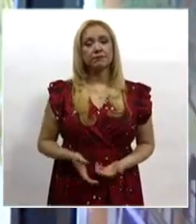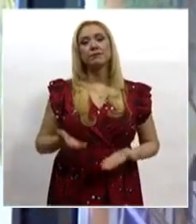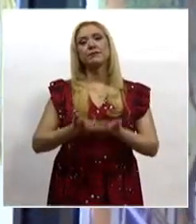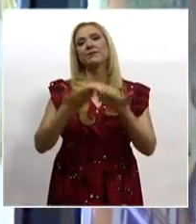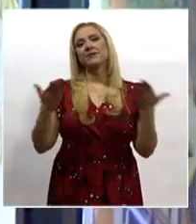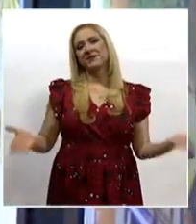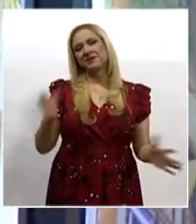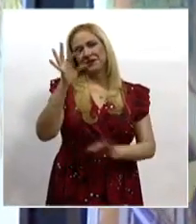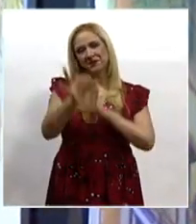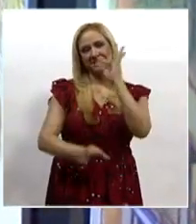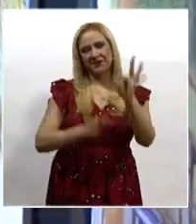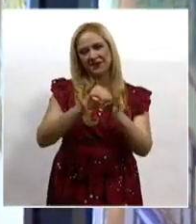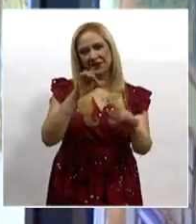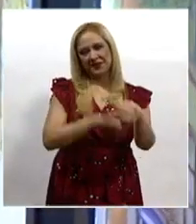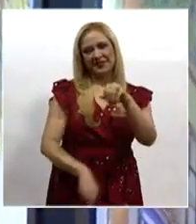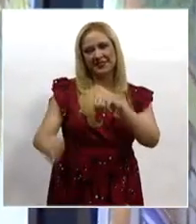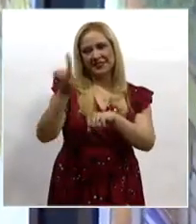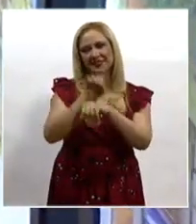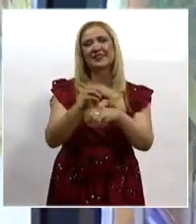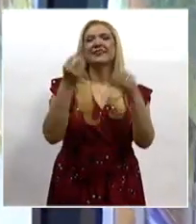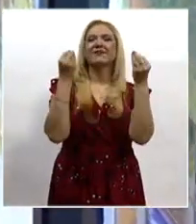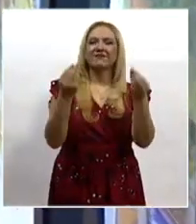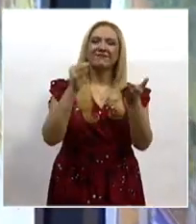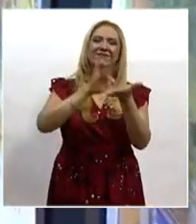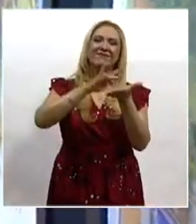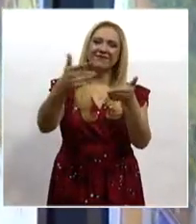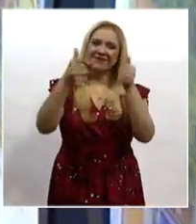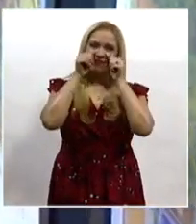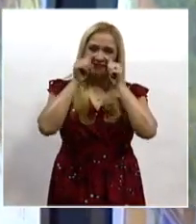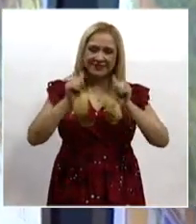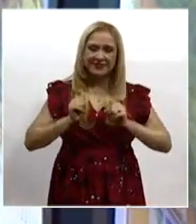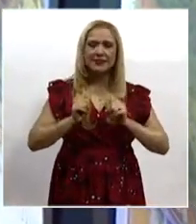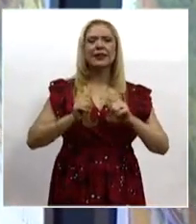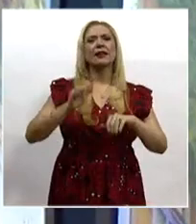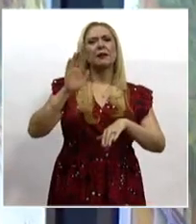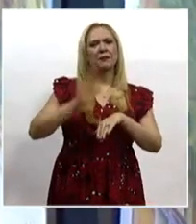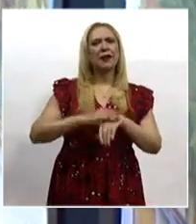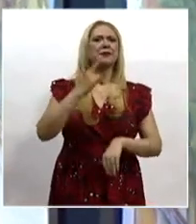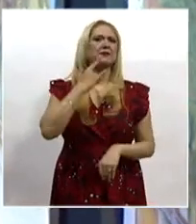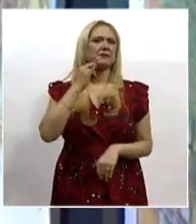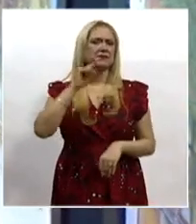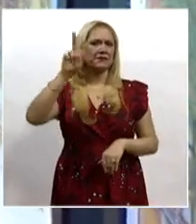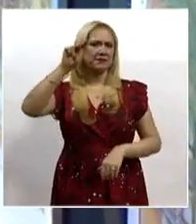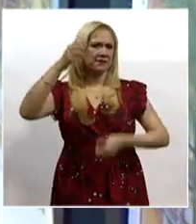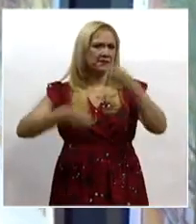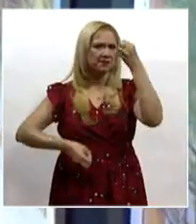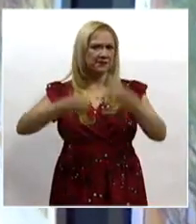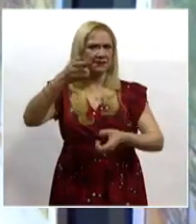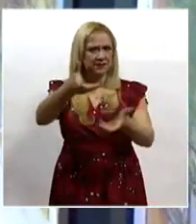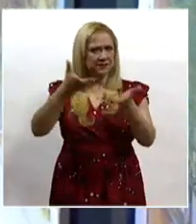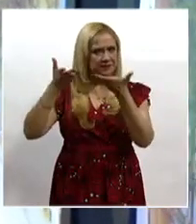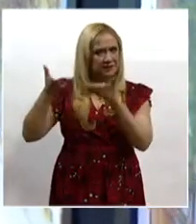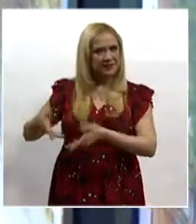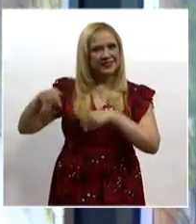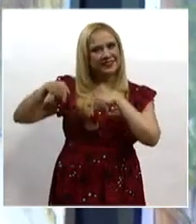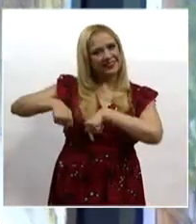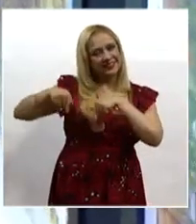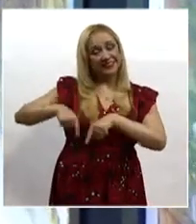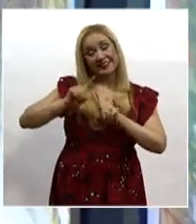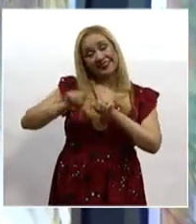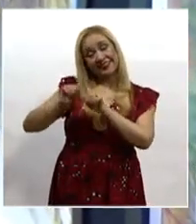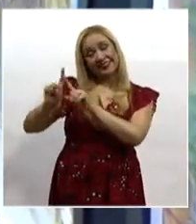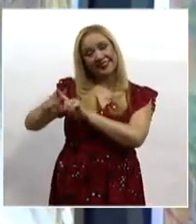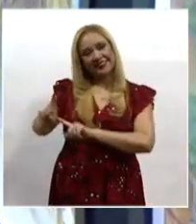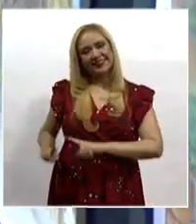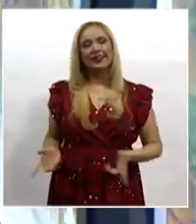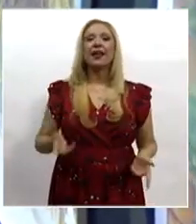Es así como llegamos al final de este espacio, como siempre agradeciendo su compañía e invitándole a mantenerse pendiente de la señal del canal del Poder Judicial de la